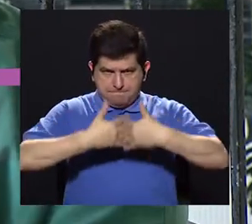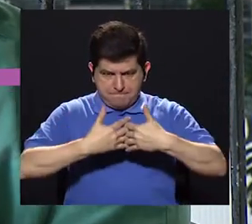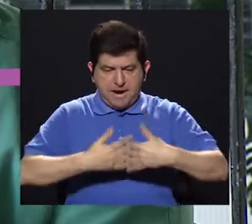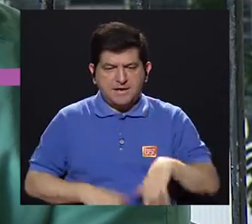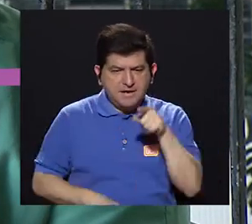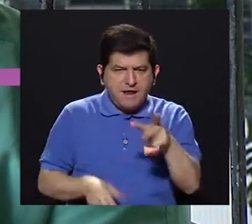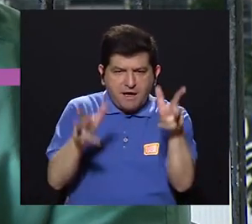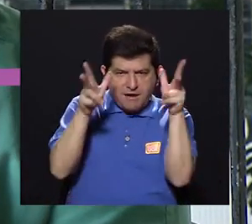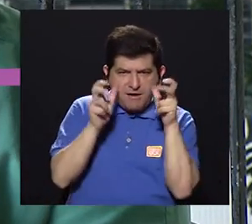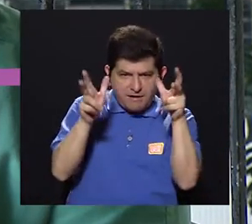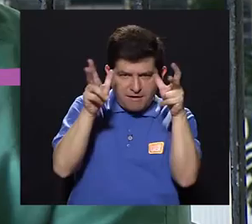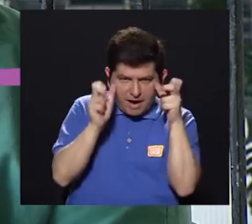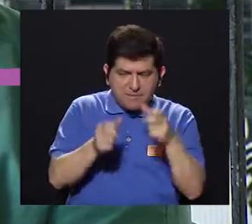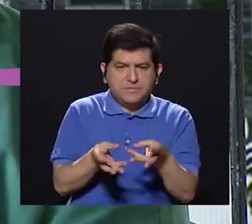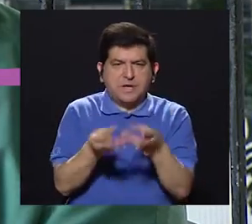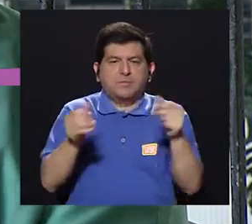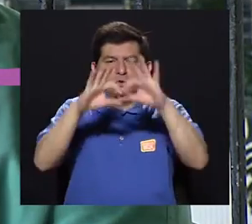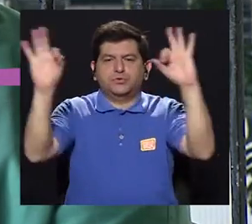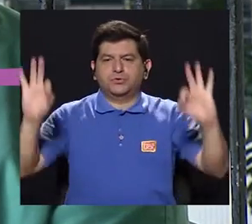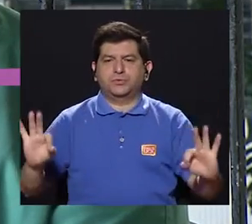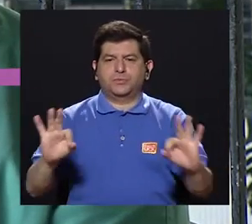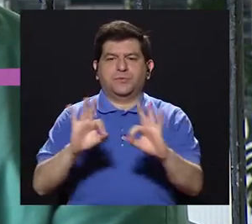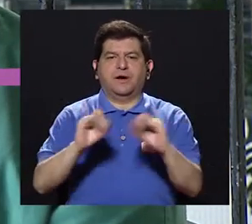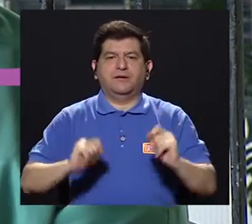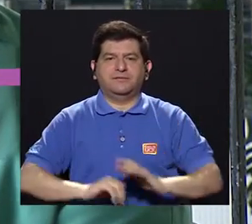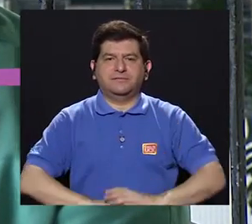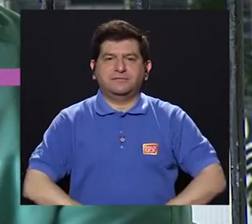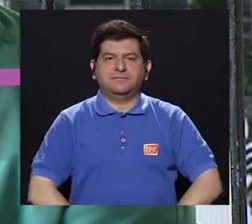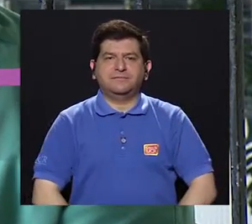que es la que capta la radiación que sale y produce una imagen.